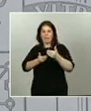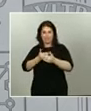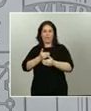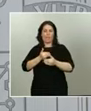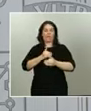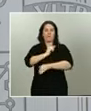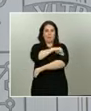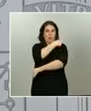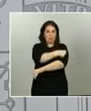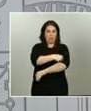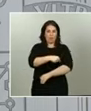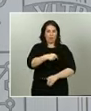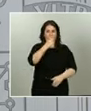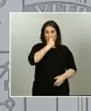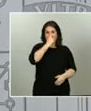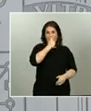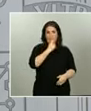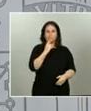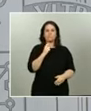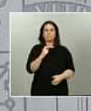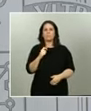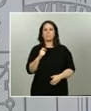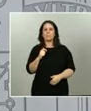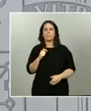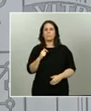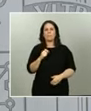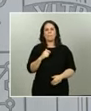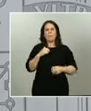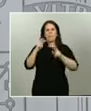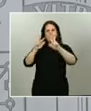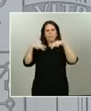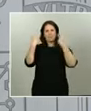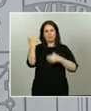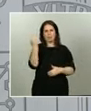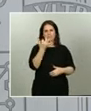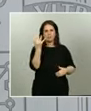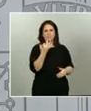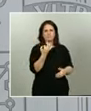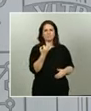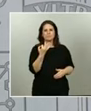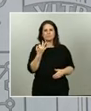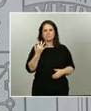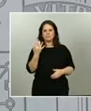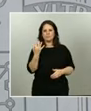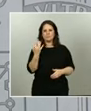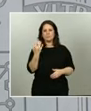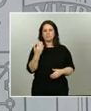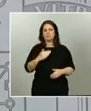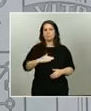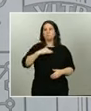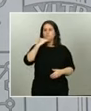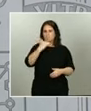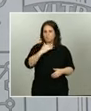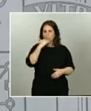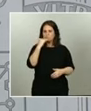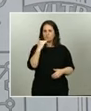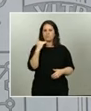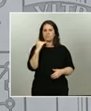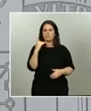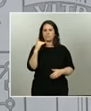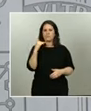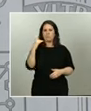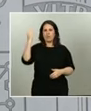lado, tendría un efecto bueno, que sería que en parte podríamos reducir el número de personas